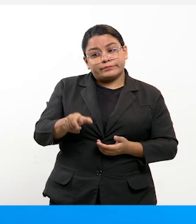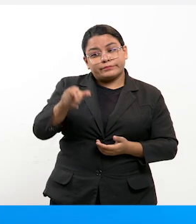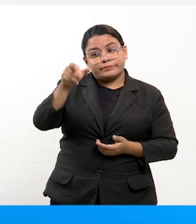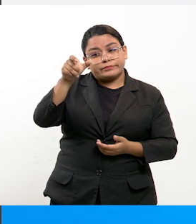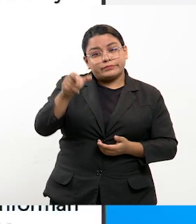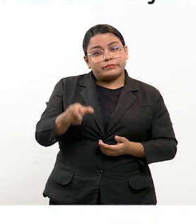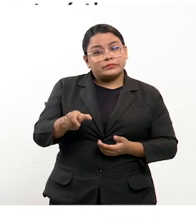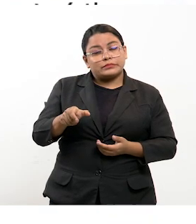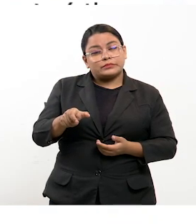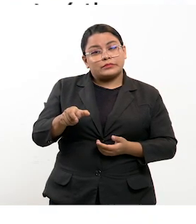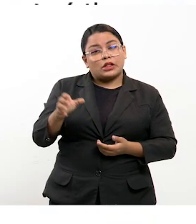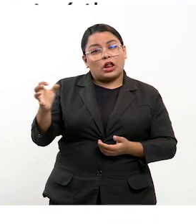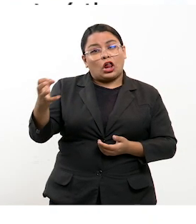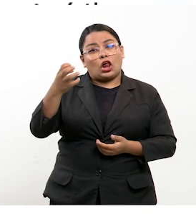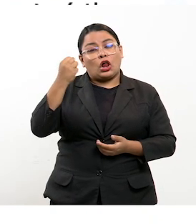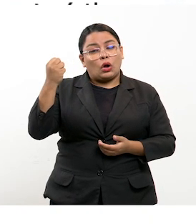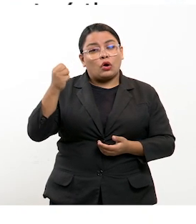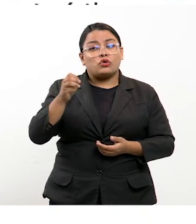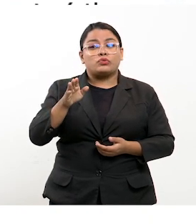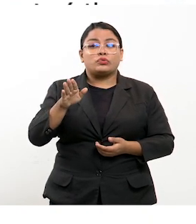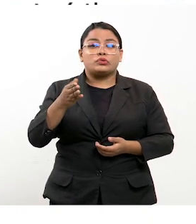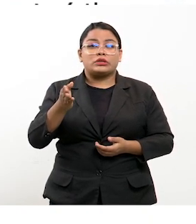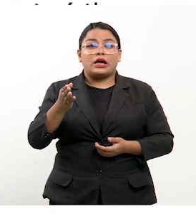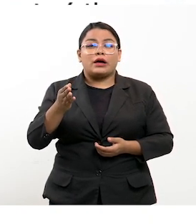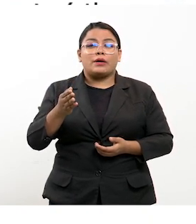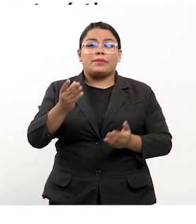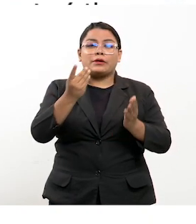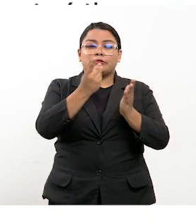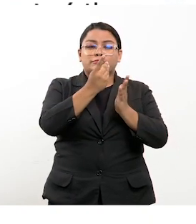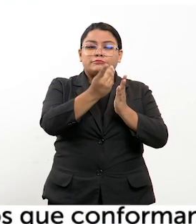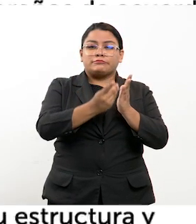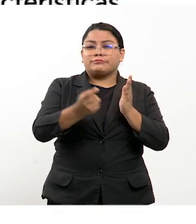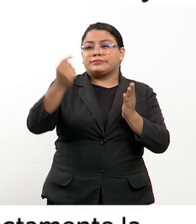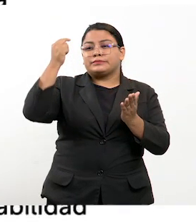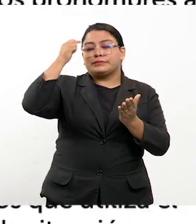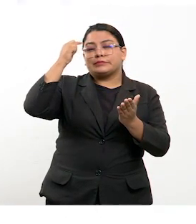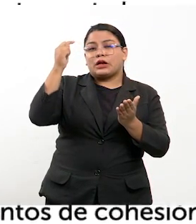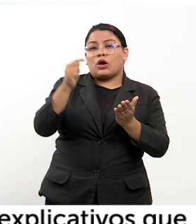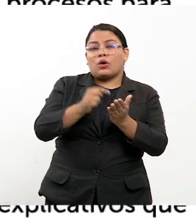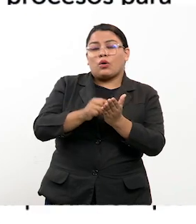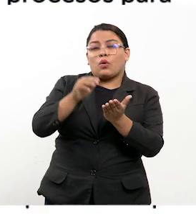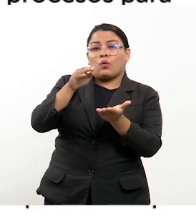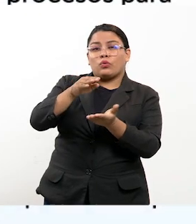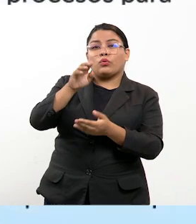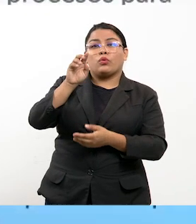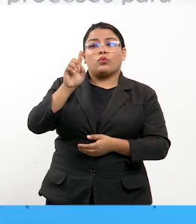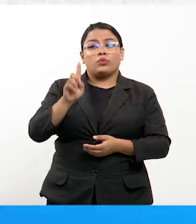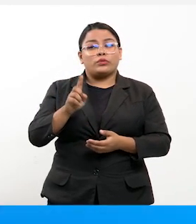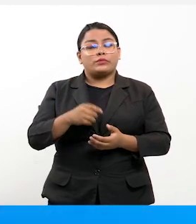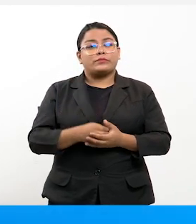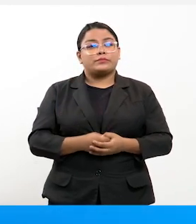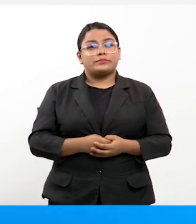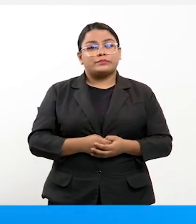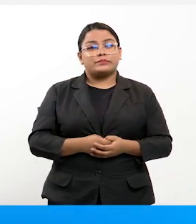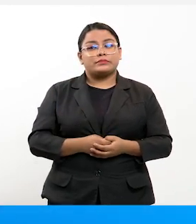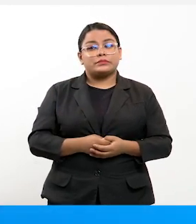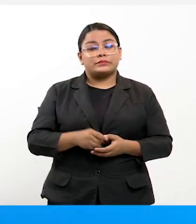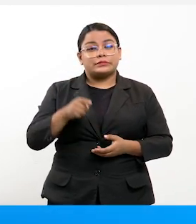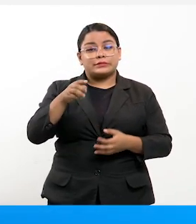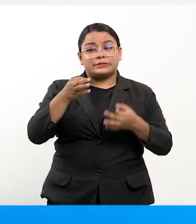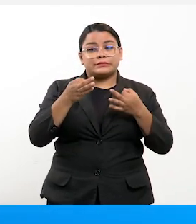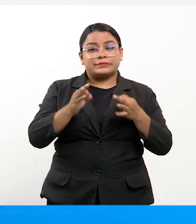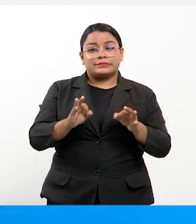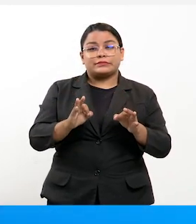los indicadores de logro que se han utilizado para el diseño de la prueba de la unidad 1 de octavo grado. De esta